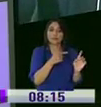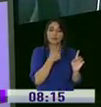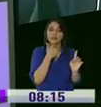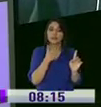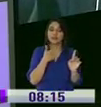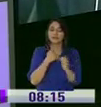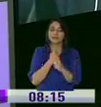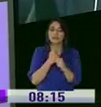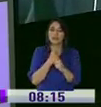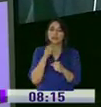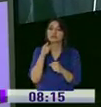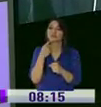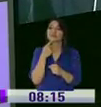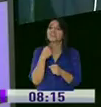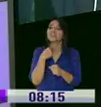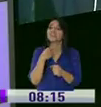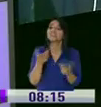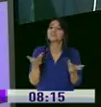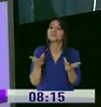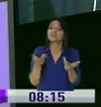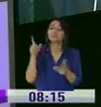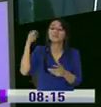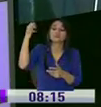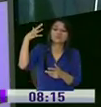mucho frío. ¿Dónde ti cómo está el clima?